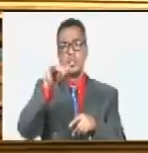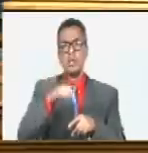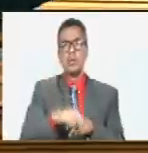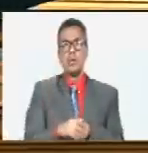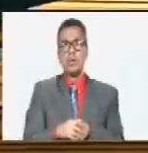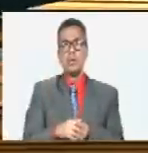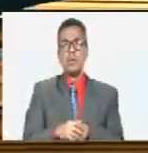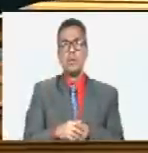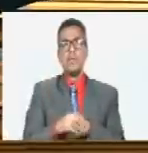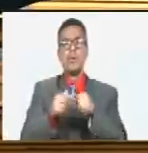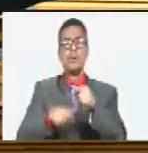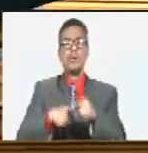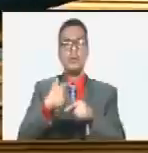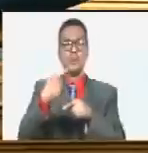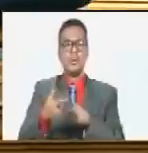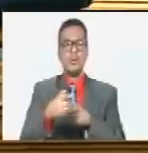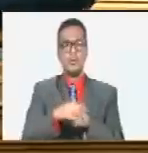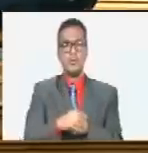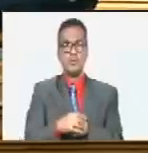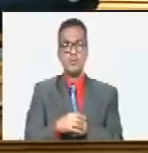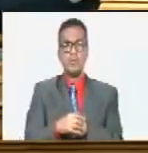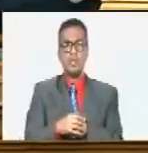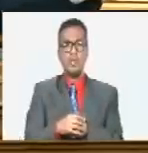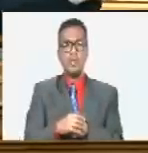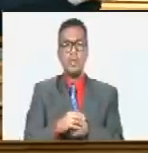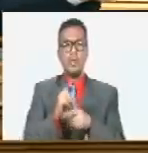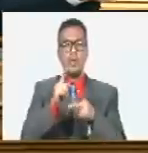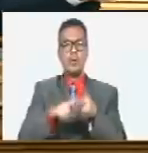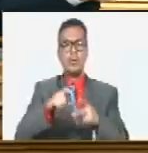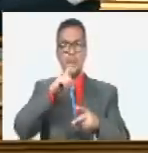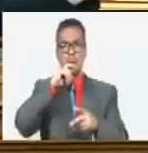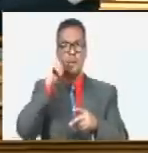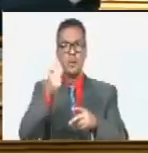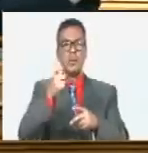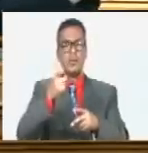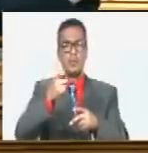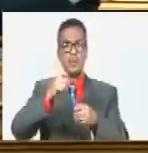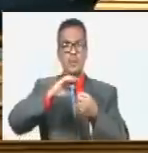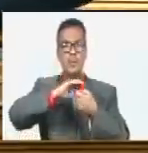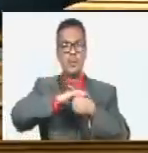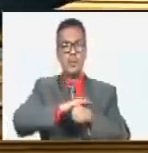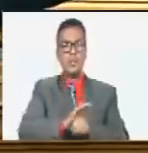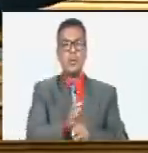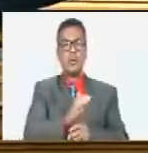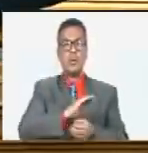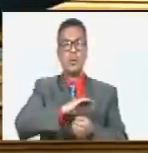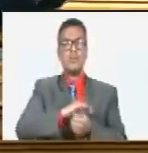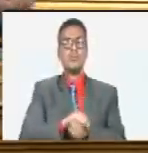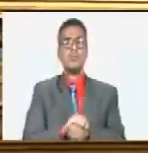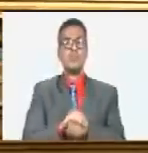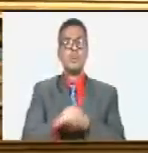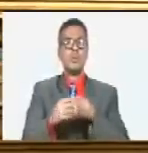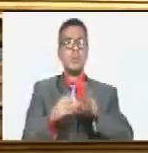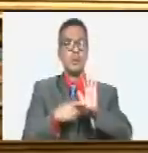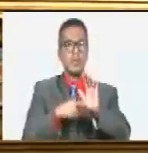para después lanzarse con el odio, con la destrucción, con el escrache.